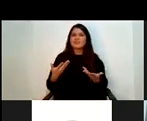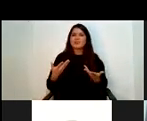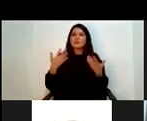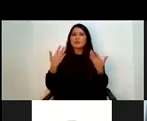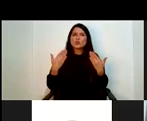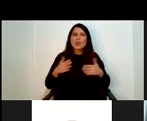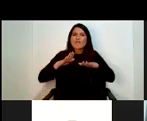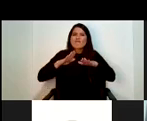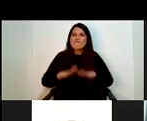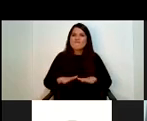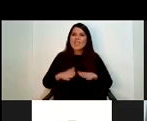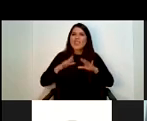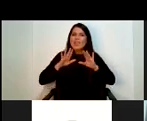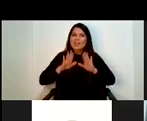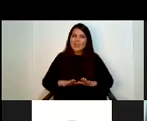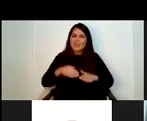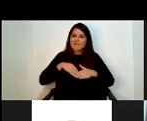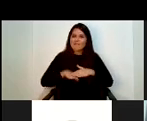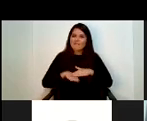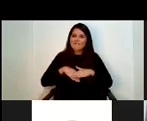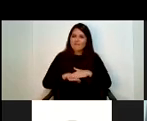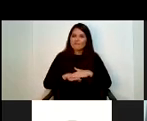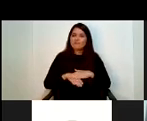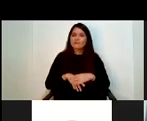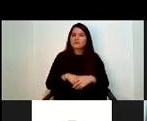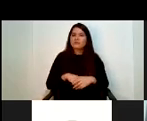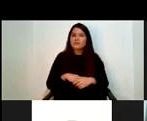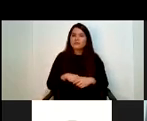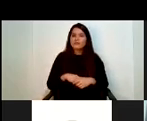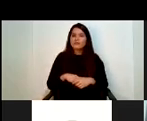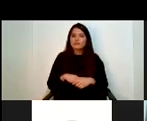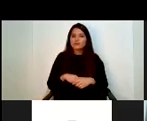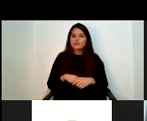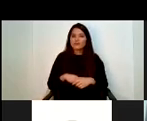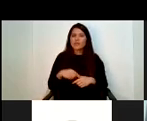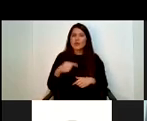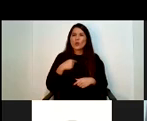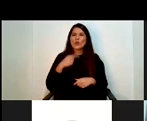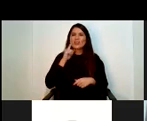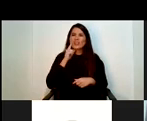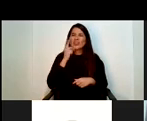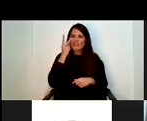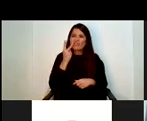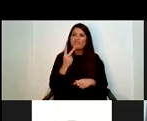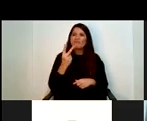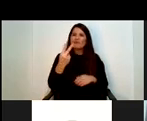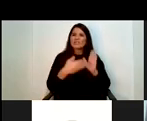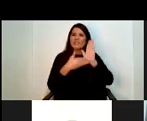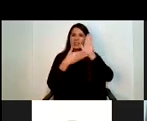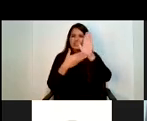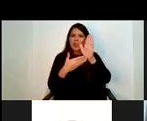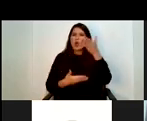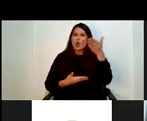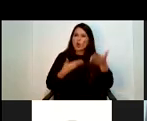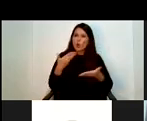muchísimo. Y uno tiene que visualizar esa conducta de